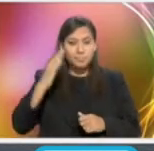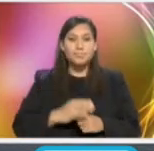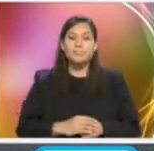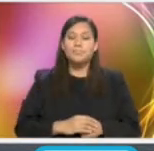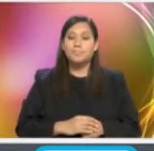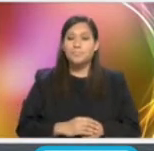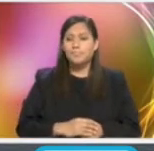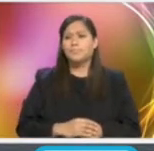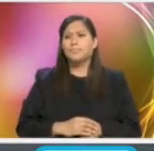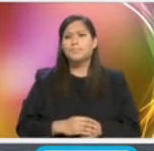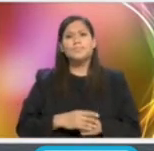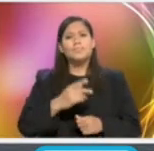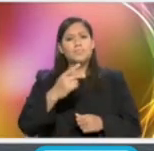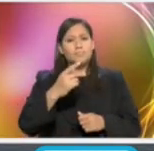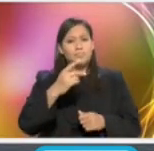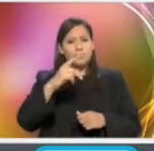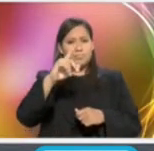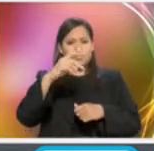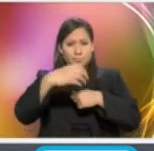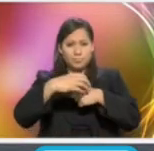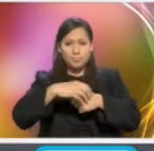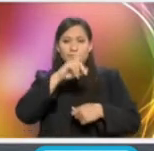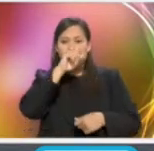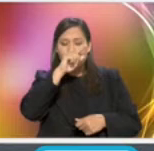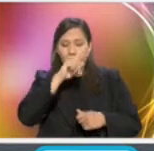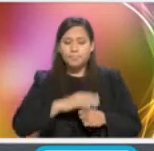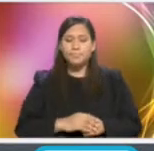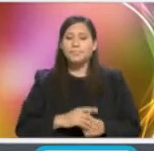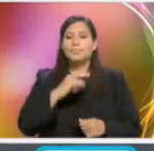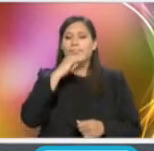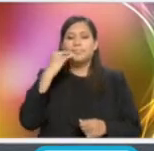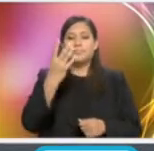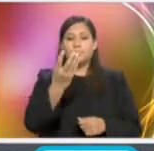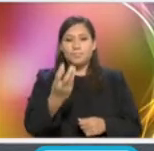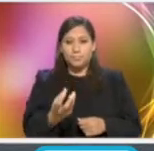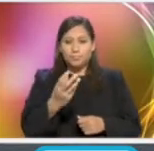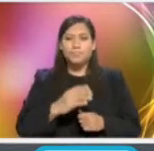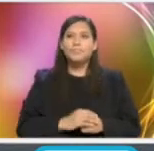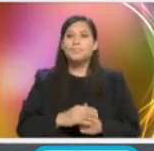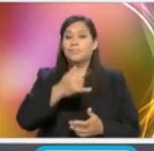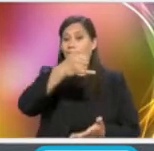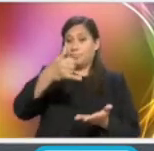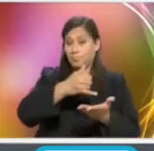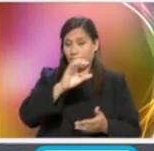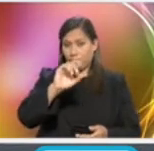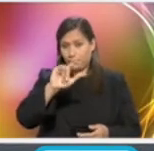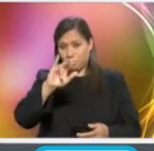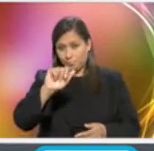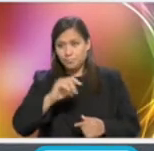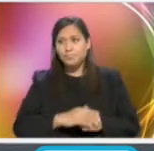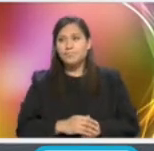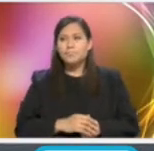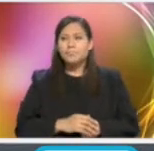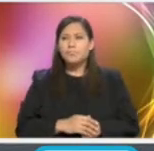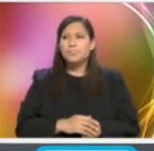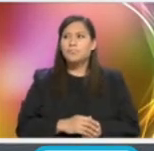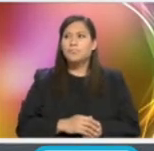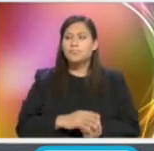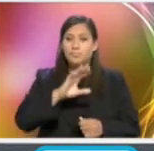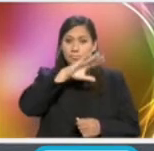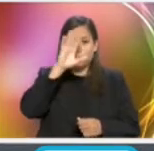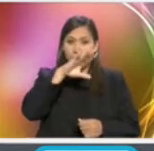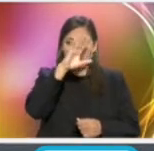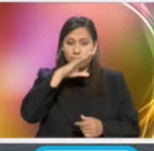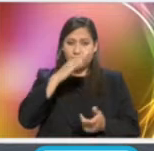picada, 2 litros de caldo de pollo, un chile chipotle, 2 cucharadas de aceite de oliva, media taza de